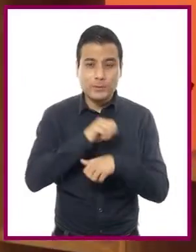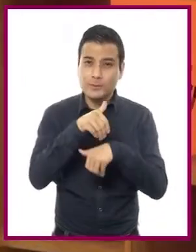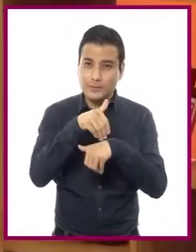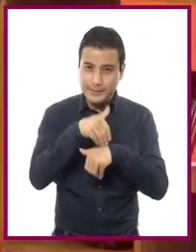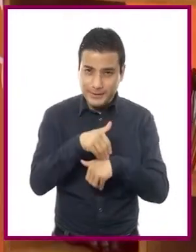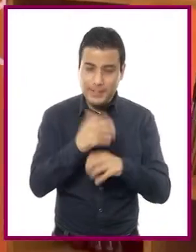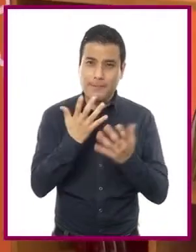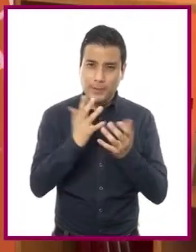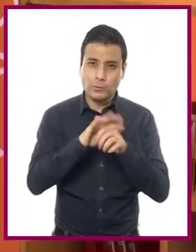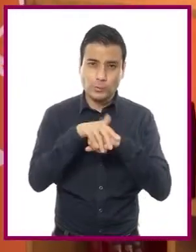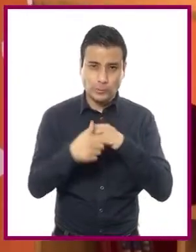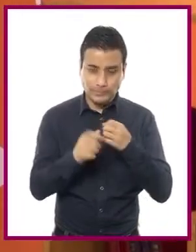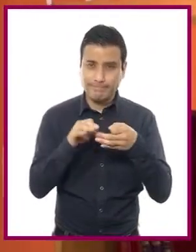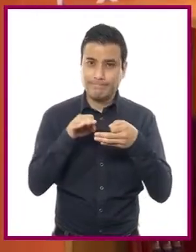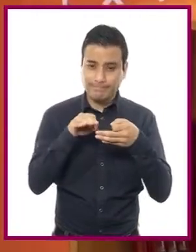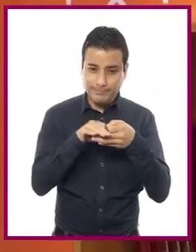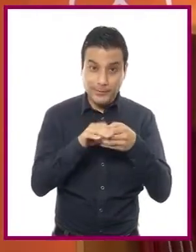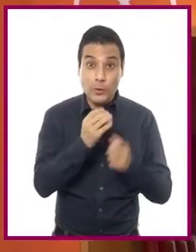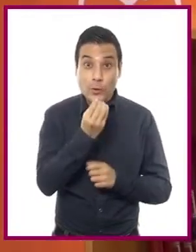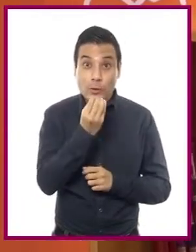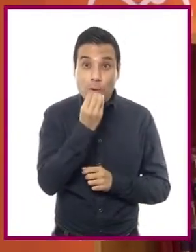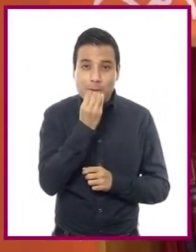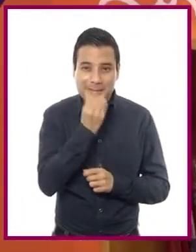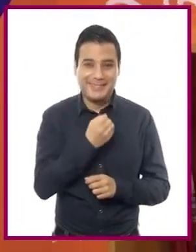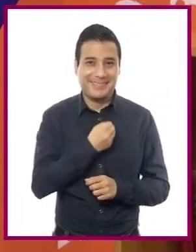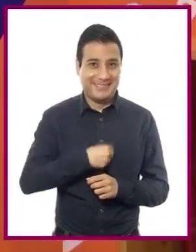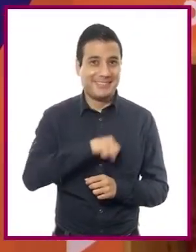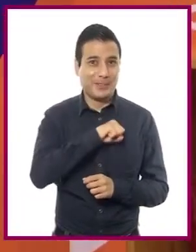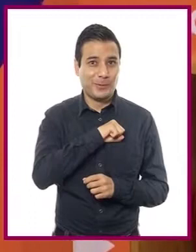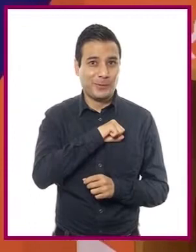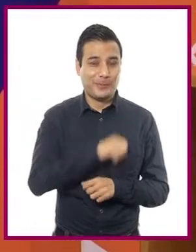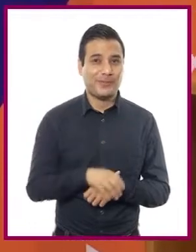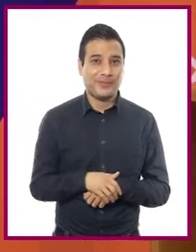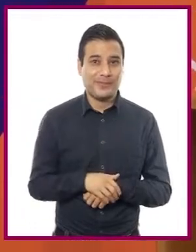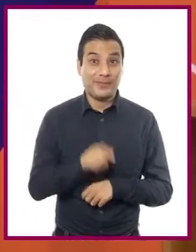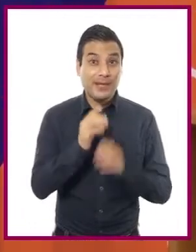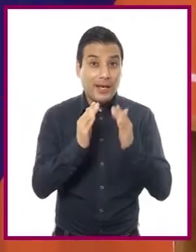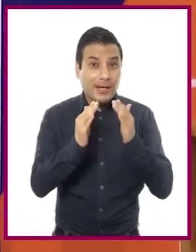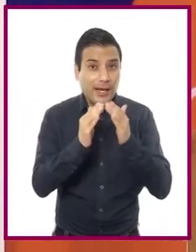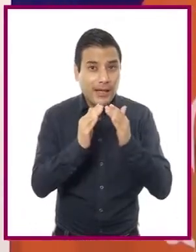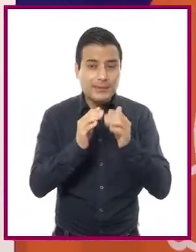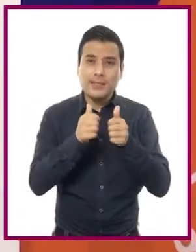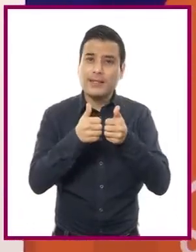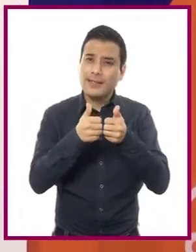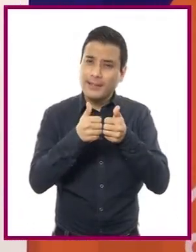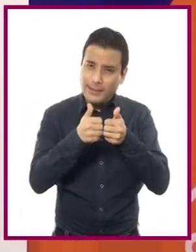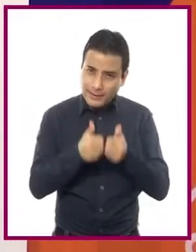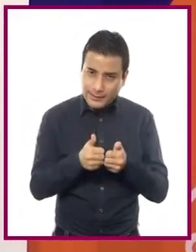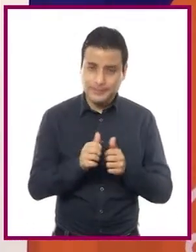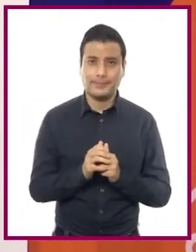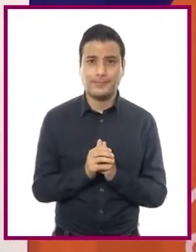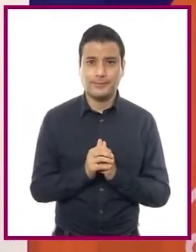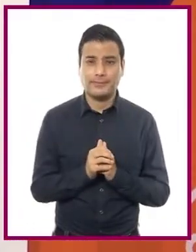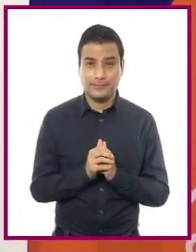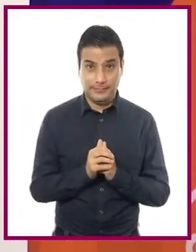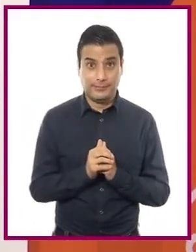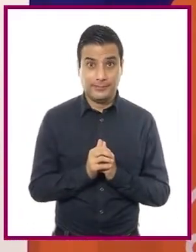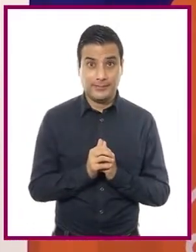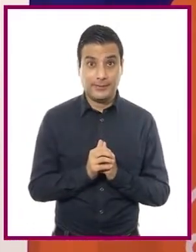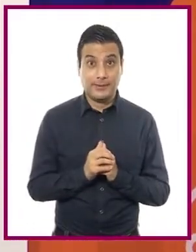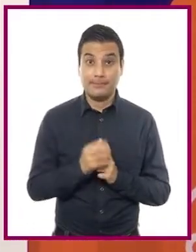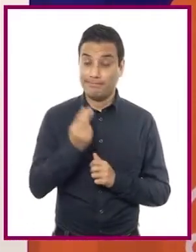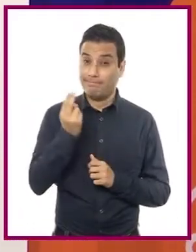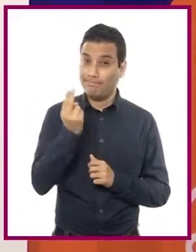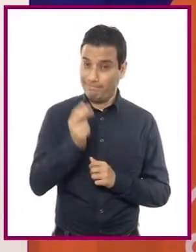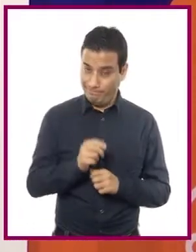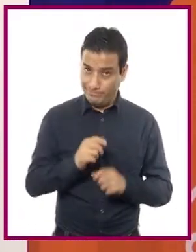las manos frecuentemente y alimentándose sanamente. Eviten salir de casa salvo que sea muy necesario. No olviden usar de